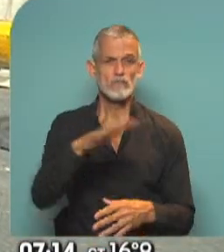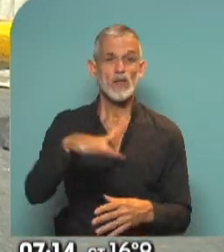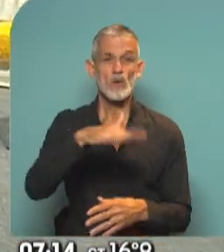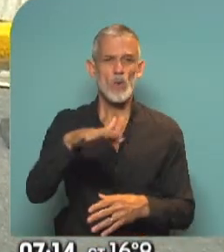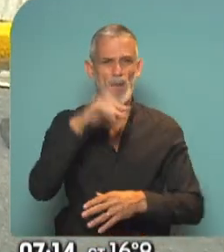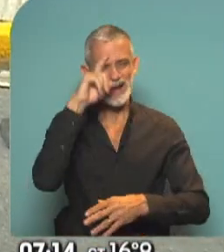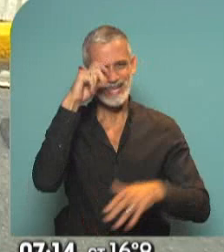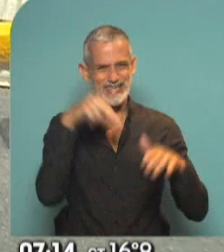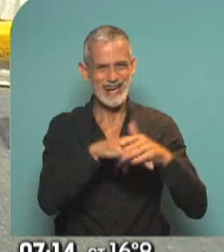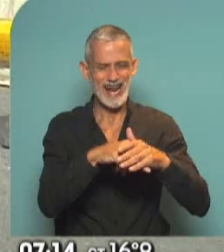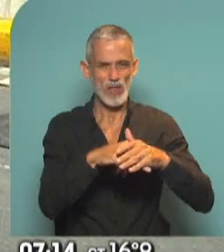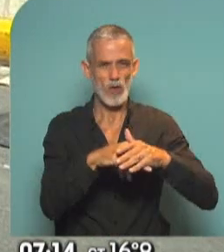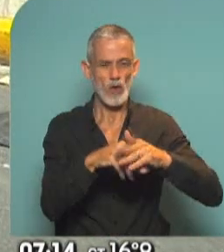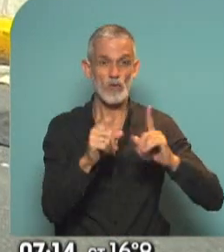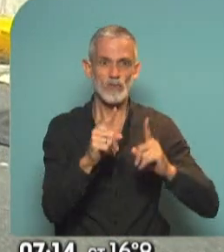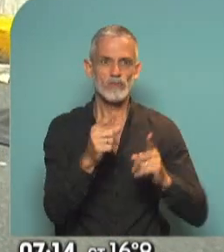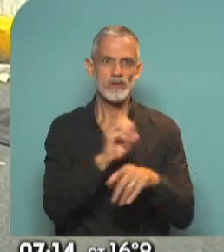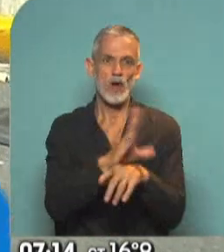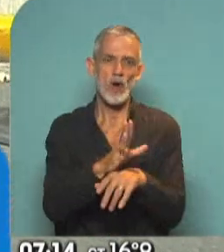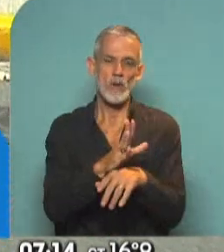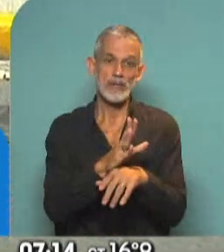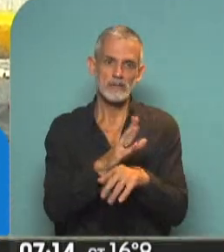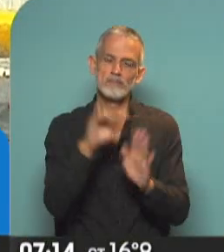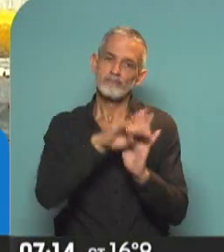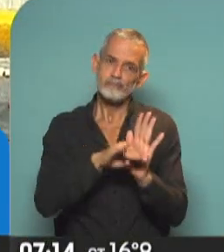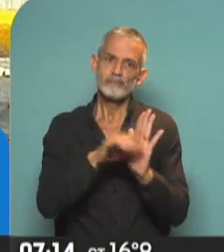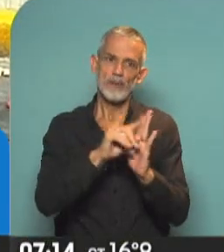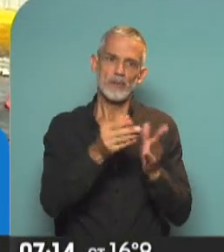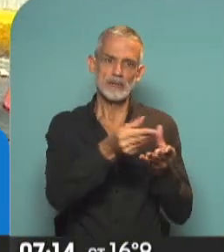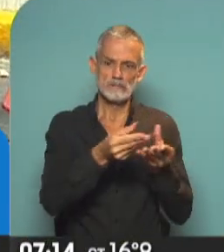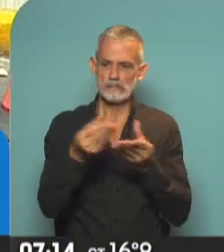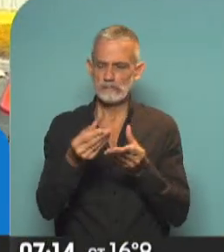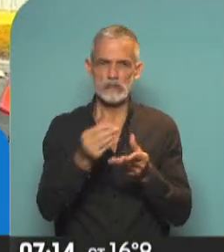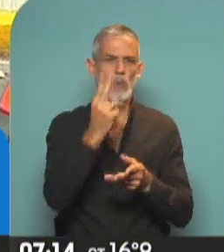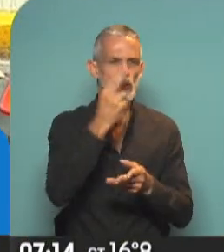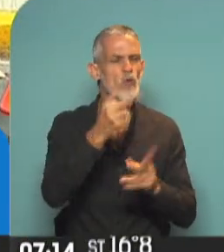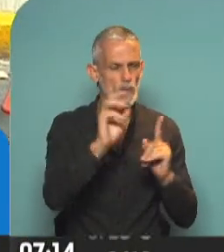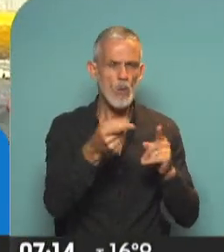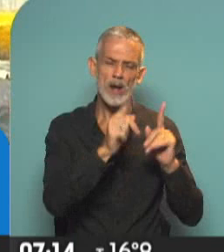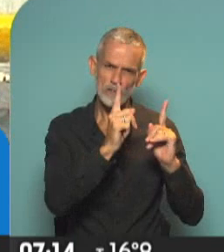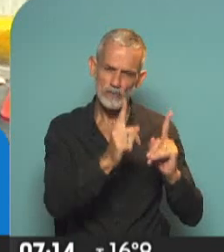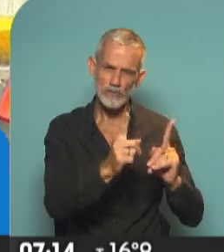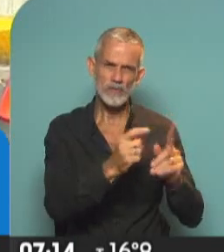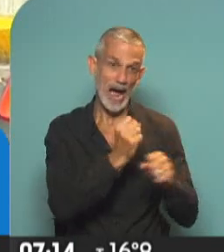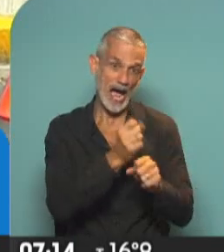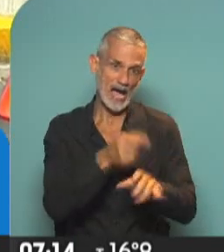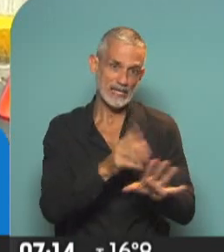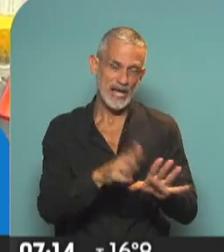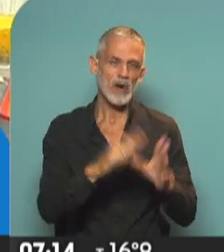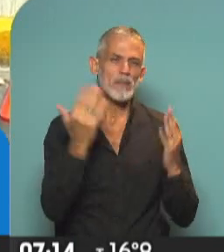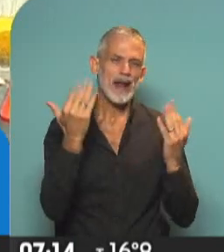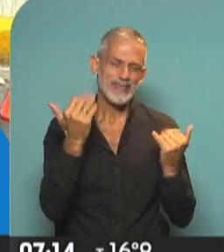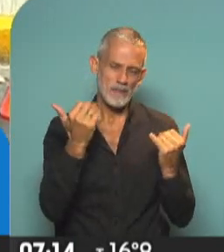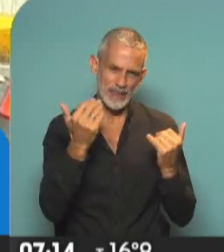está internado, porque recordemos que con el tema del COVID hay todo un protocolo para trasladar y también, por supuesto, para todo lo que tenga que ver entonces con la despedida